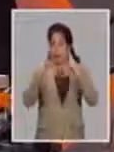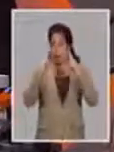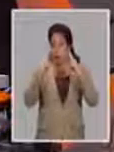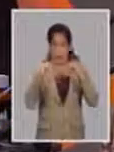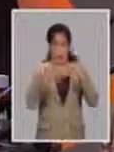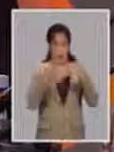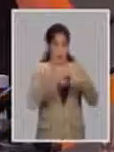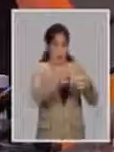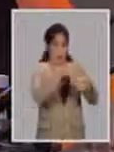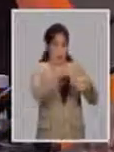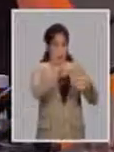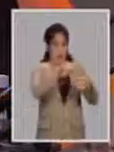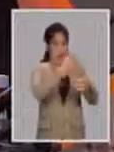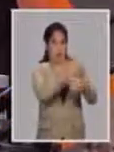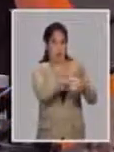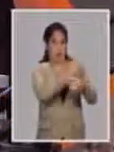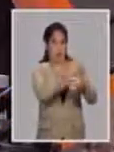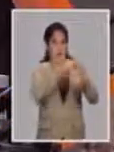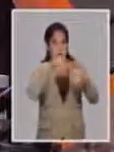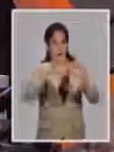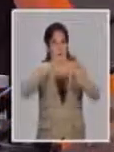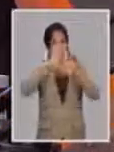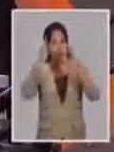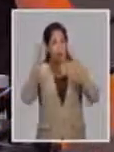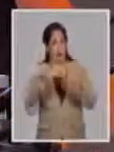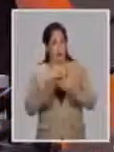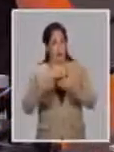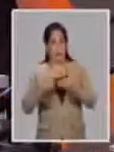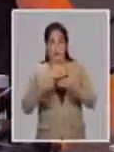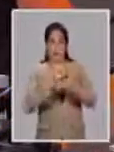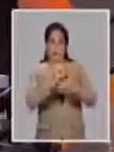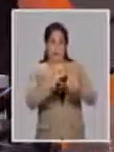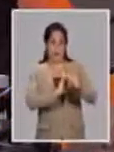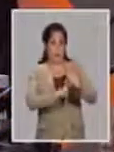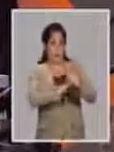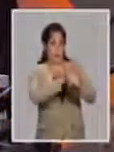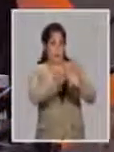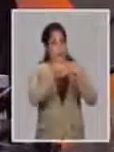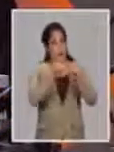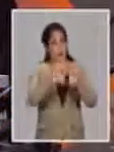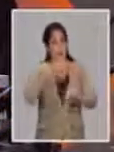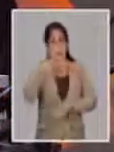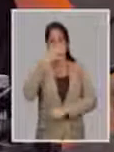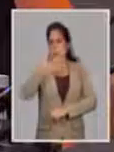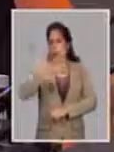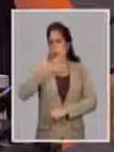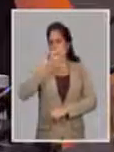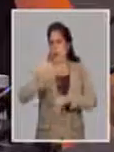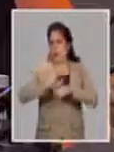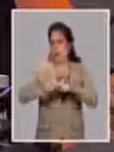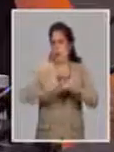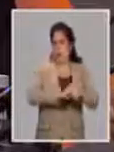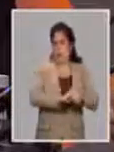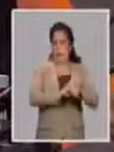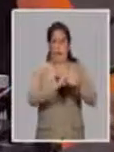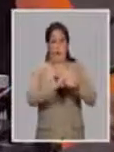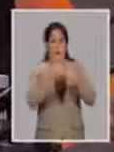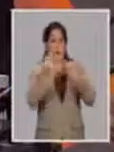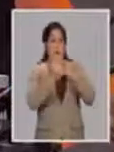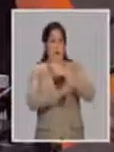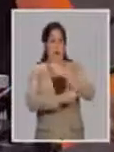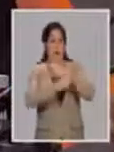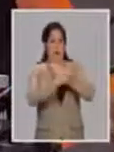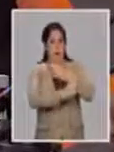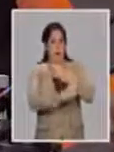los que concentran la vacunación hoy en el mundo contra la COVID-19 y cuando se habla incluso de presiones de